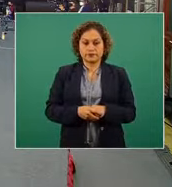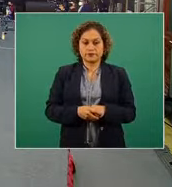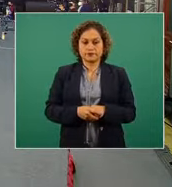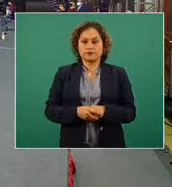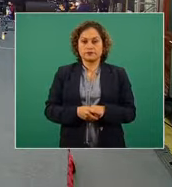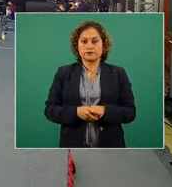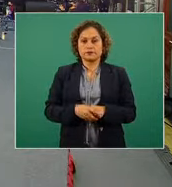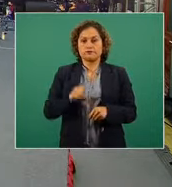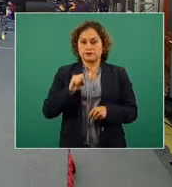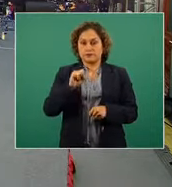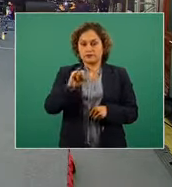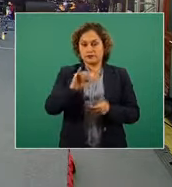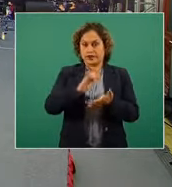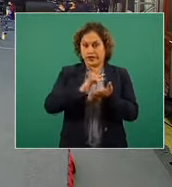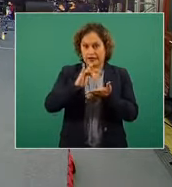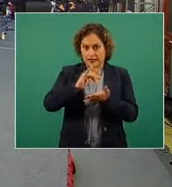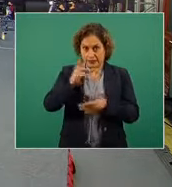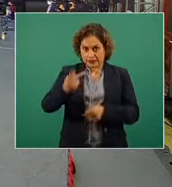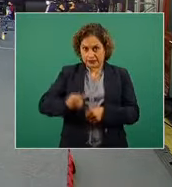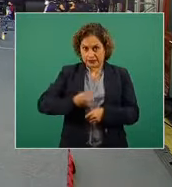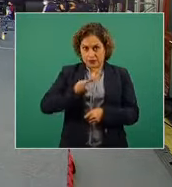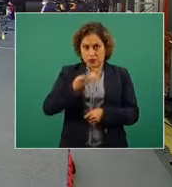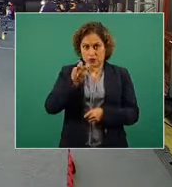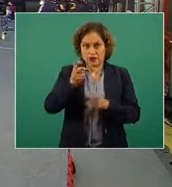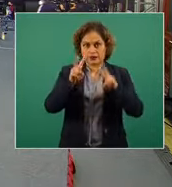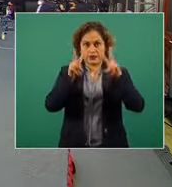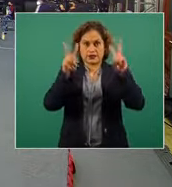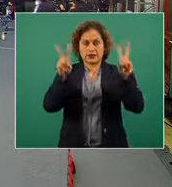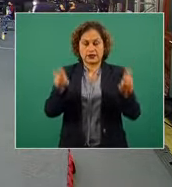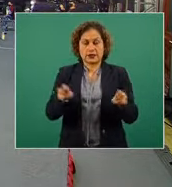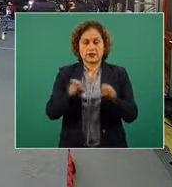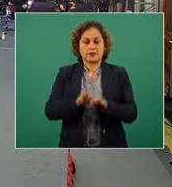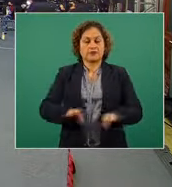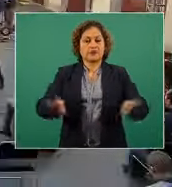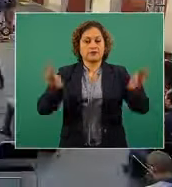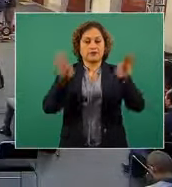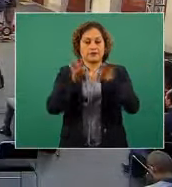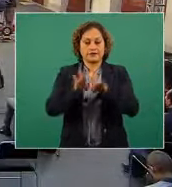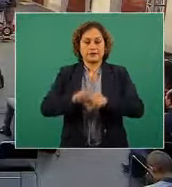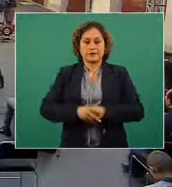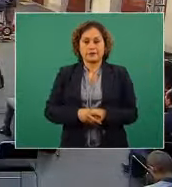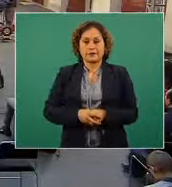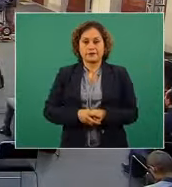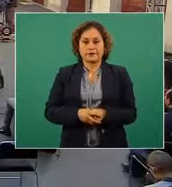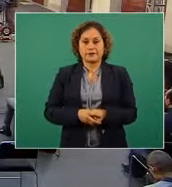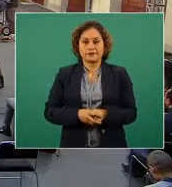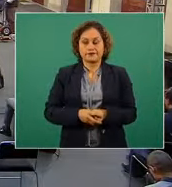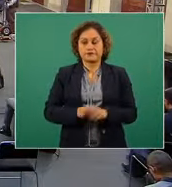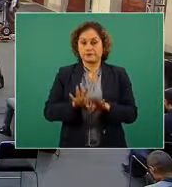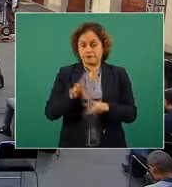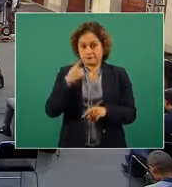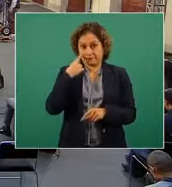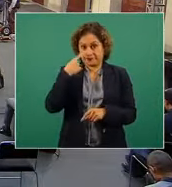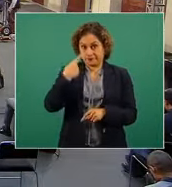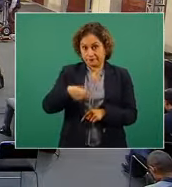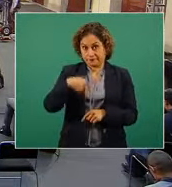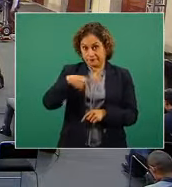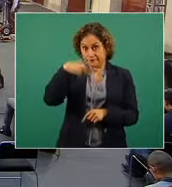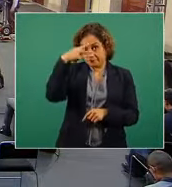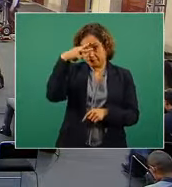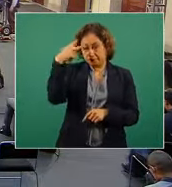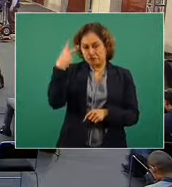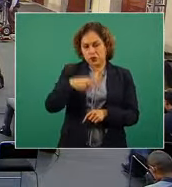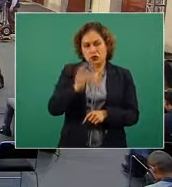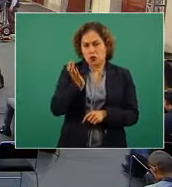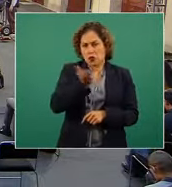Con mucho gusto, gracias por preguntar esto que es de extraordinaria importancia. En México, tradicionalmente, se